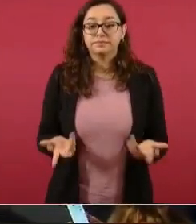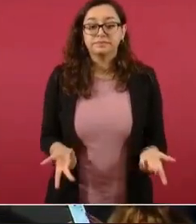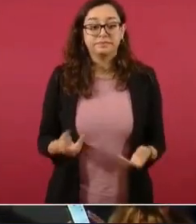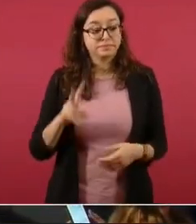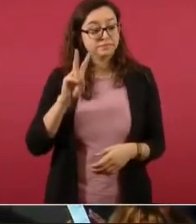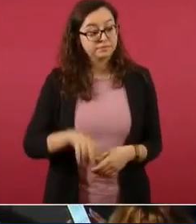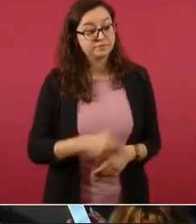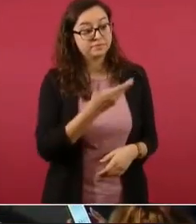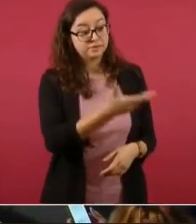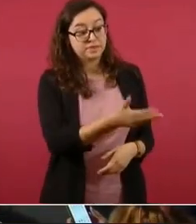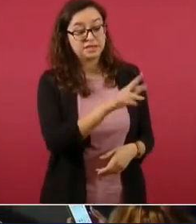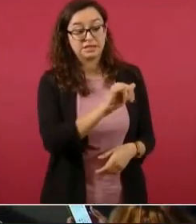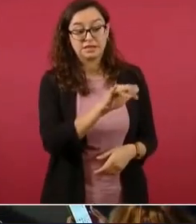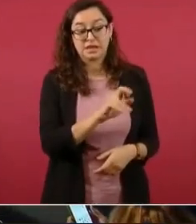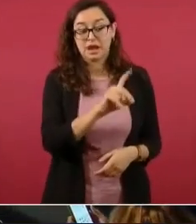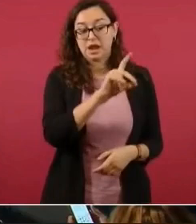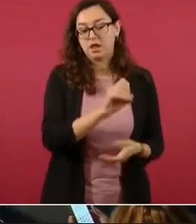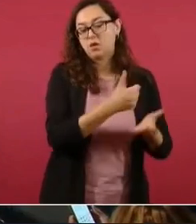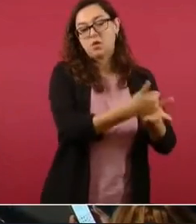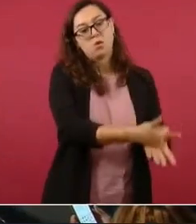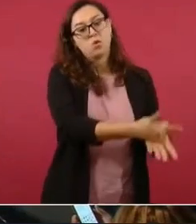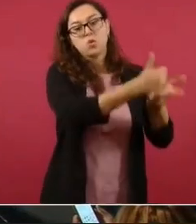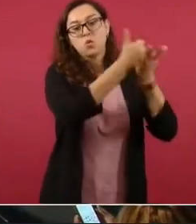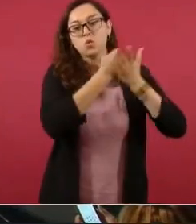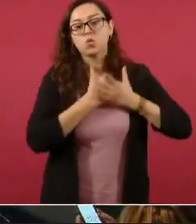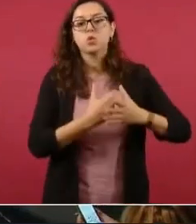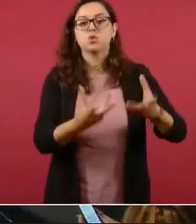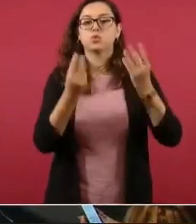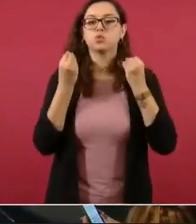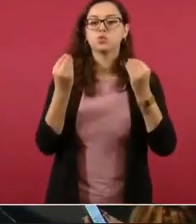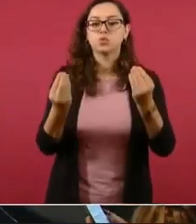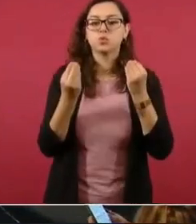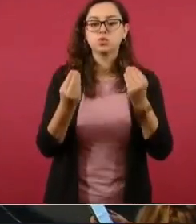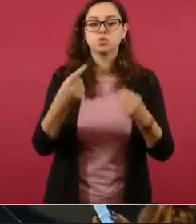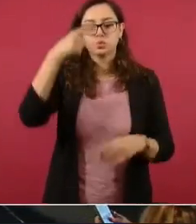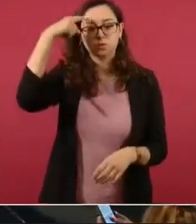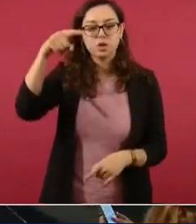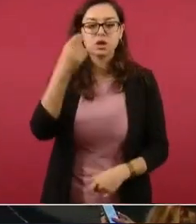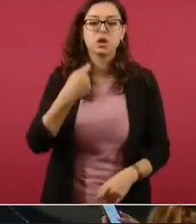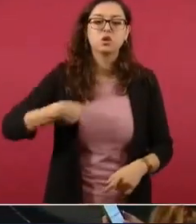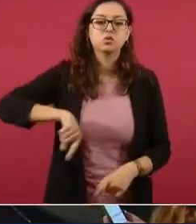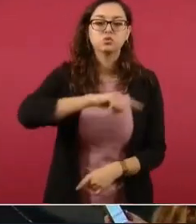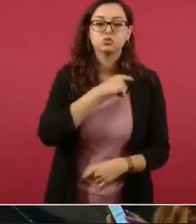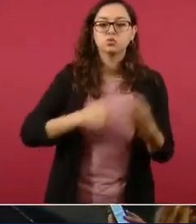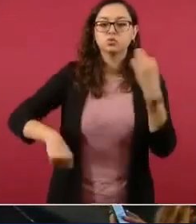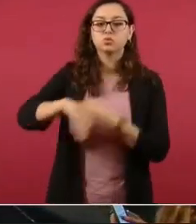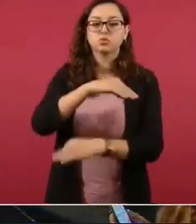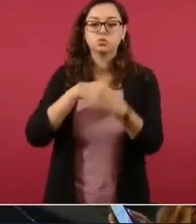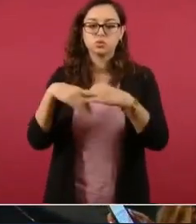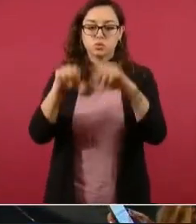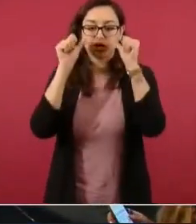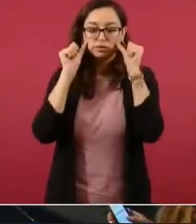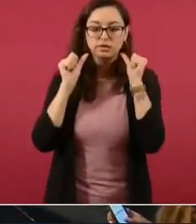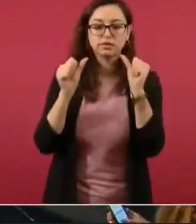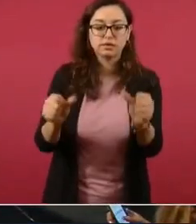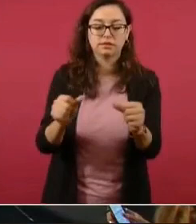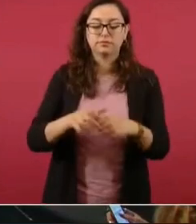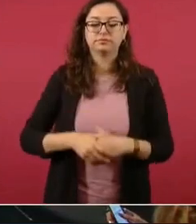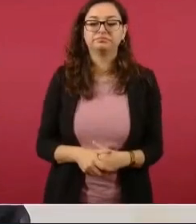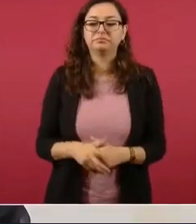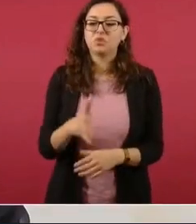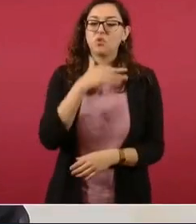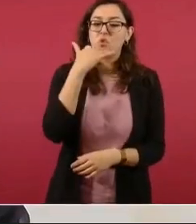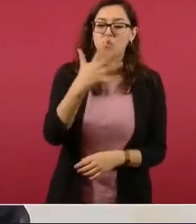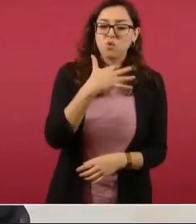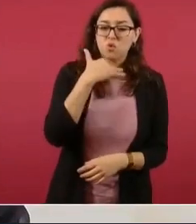abogado Ricardo Mejía para atender todos estos casos. O sea, que no haya